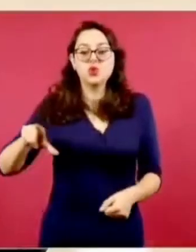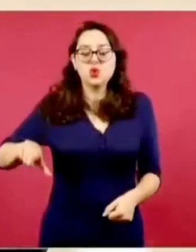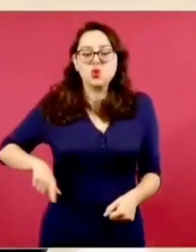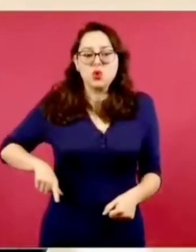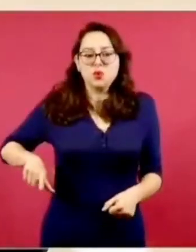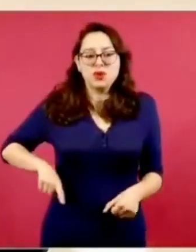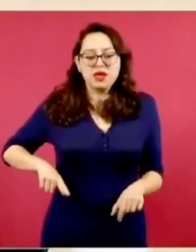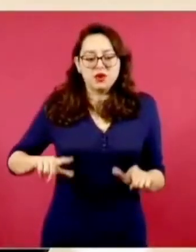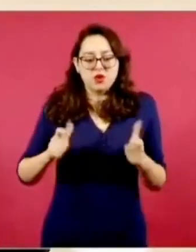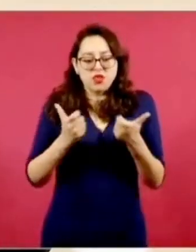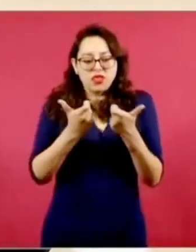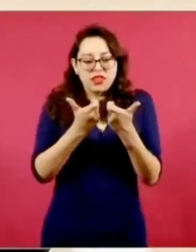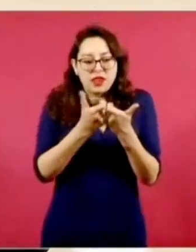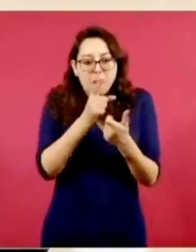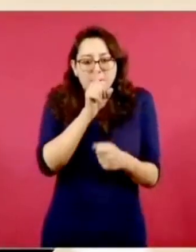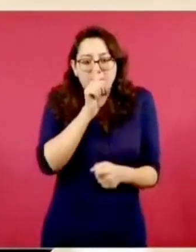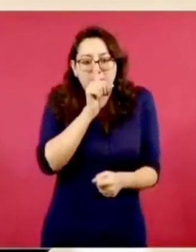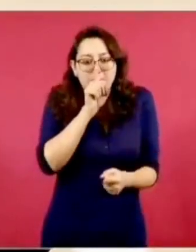¿cuántos años?